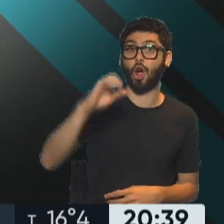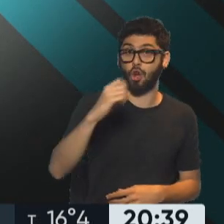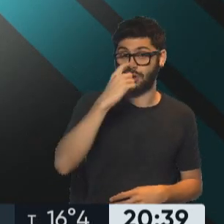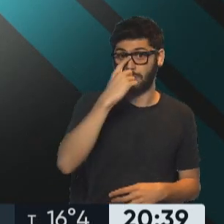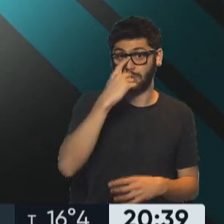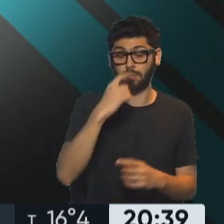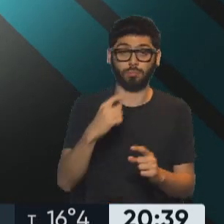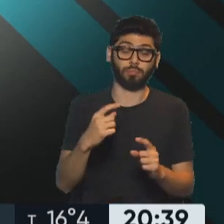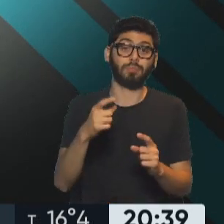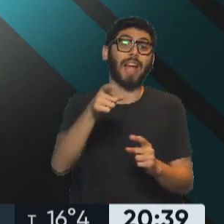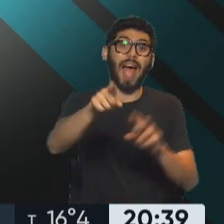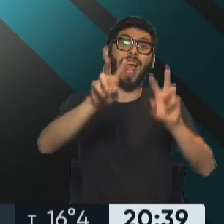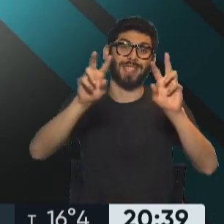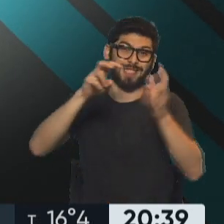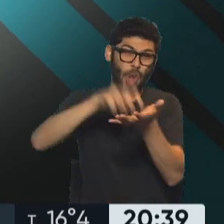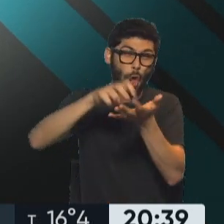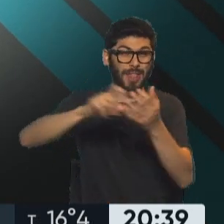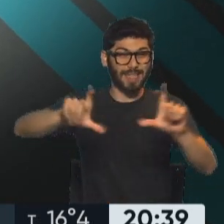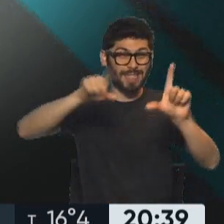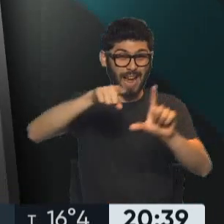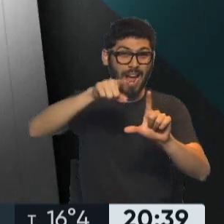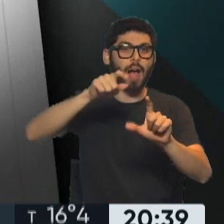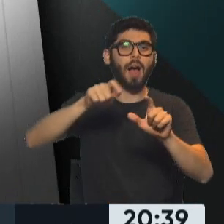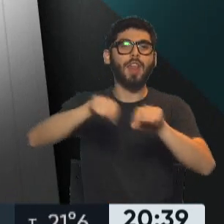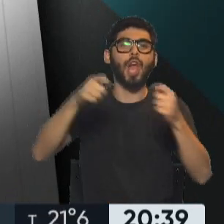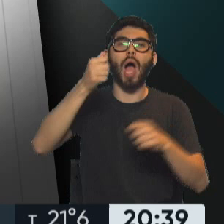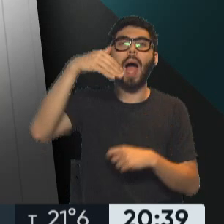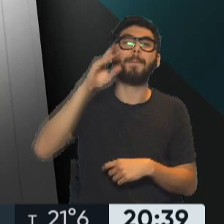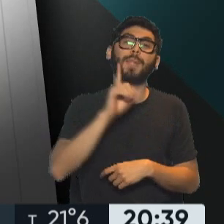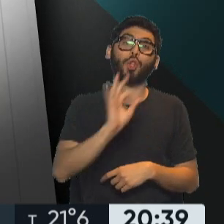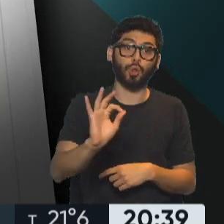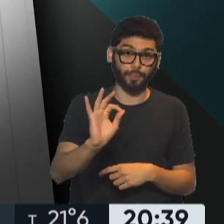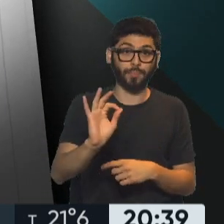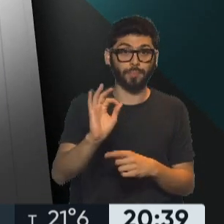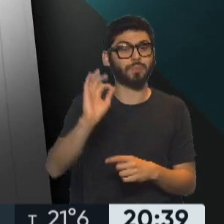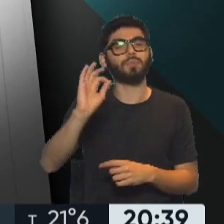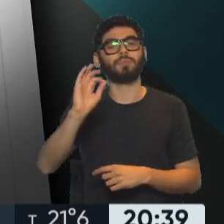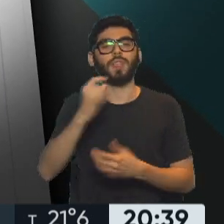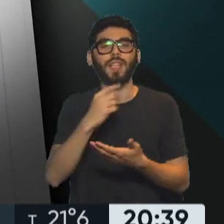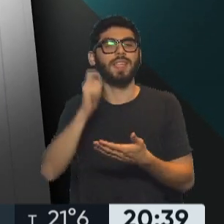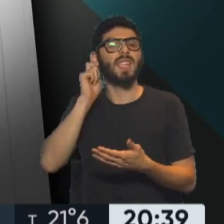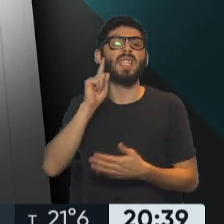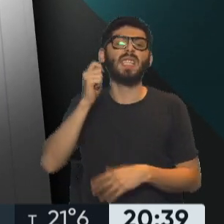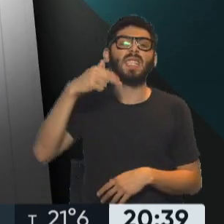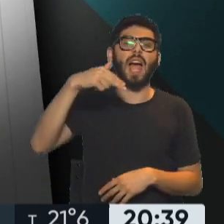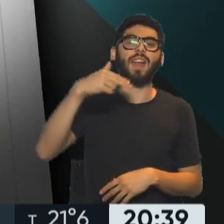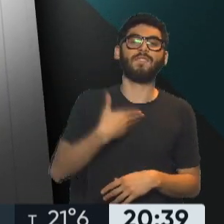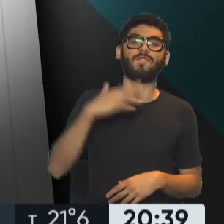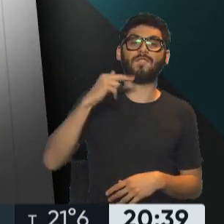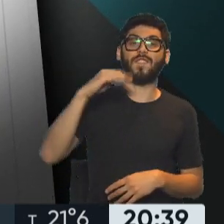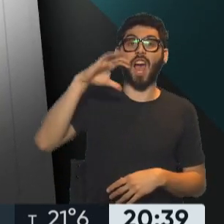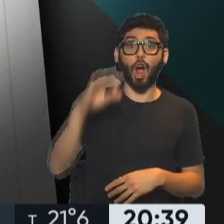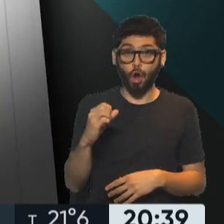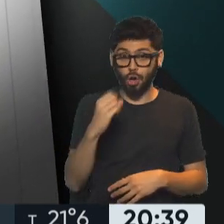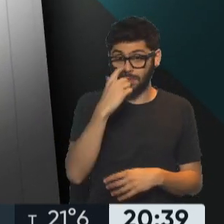fue escandaloso, esa es la noticia, ahí está, es la de Ámbito. Gianfranco blanqueó un fideicomiso de la madre de Macri